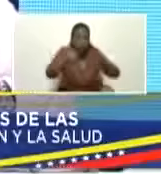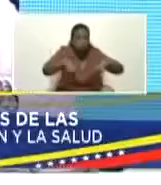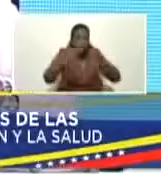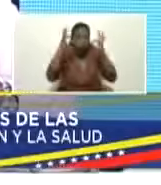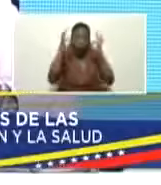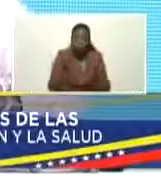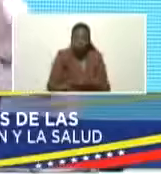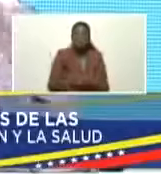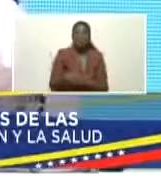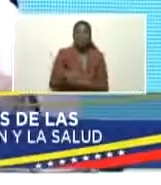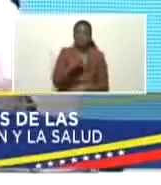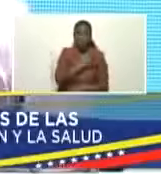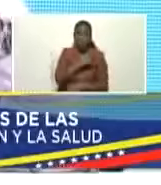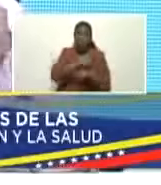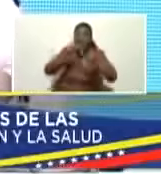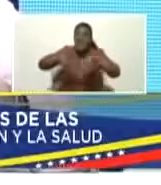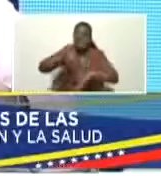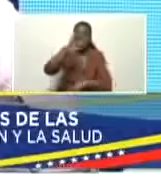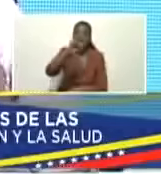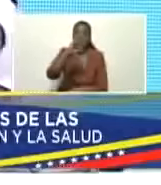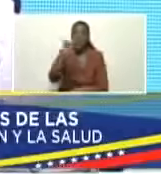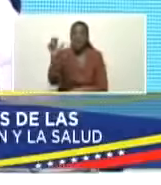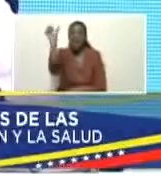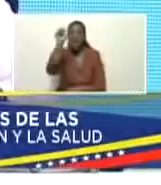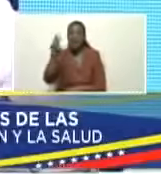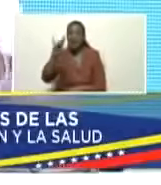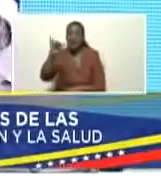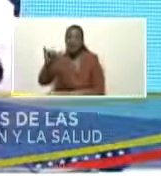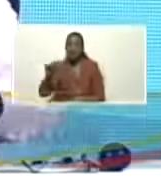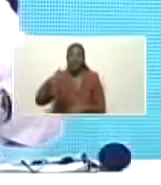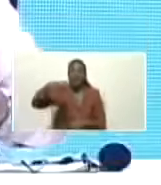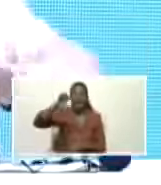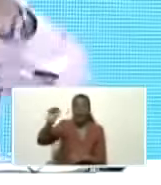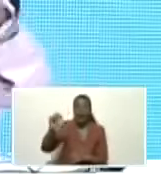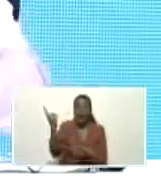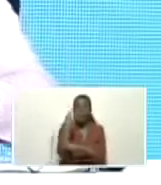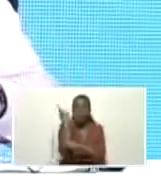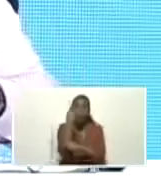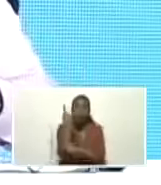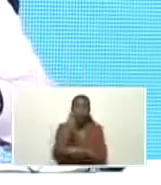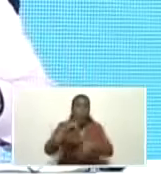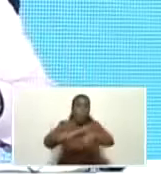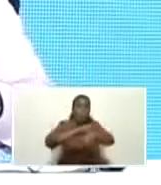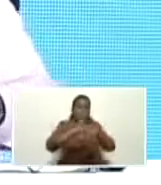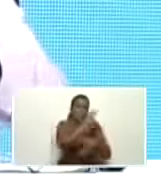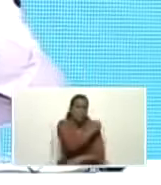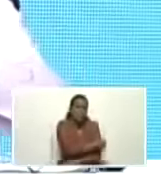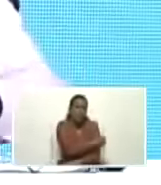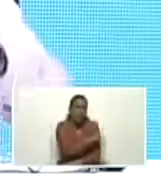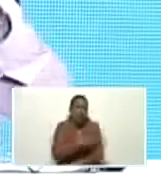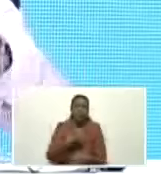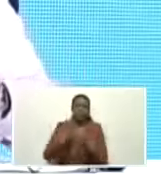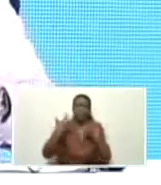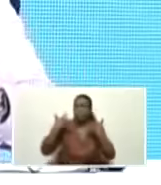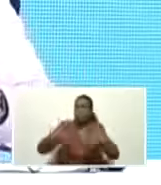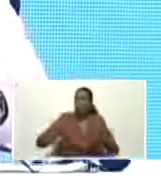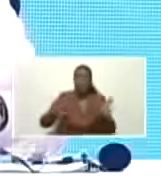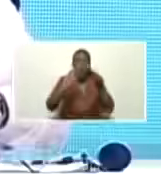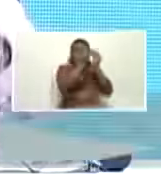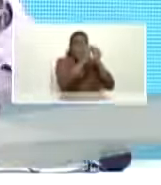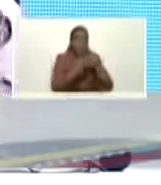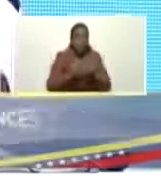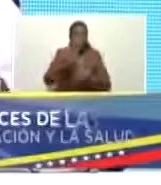Universidades. CDI, SRI, CAT, ambulatorios, hospitales. Quiere decir que las